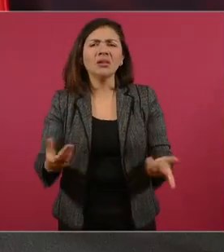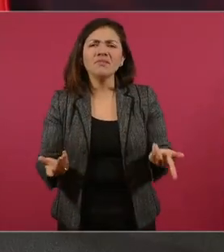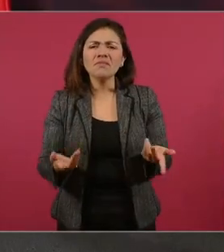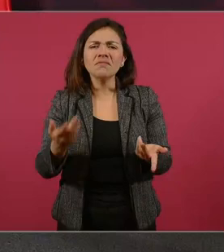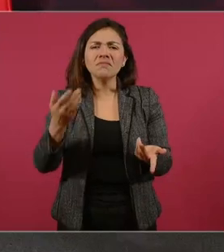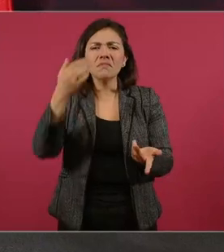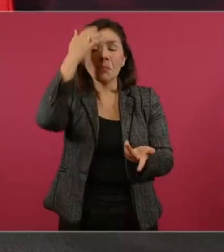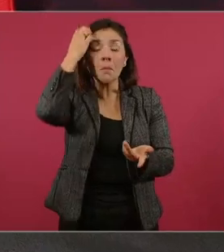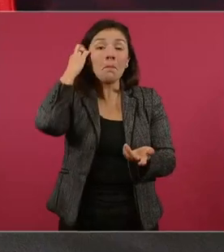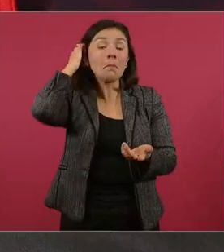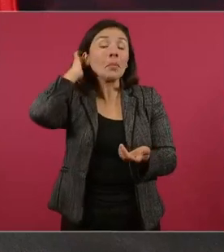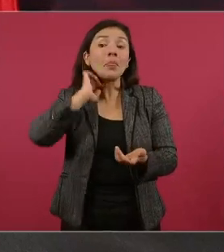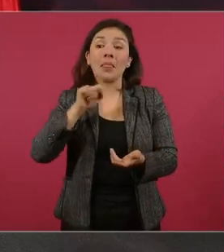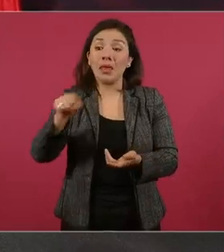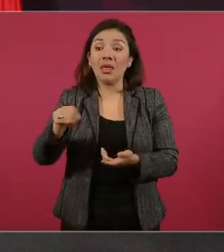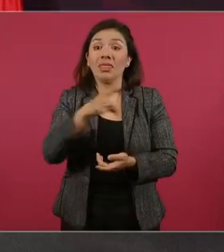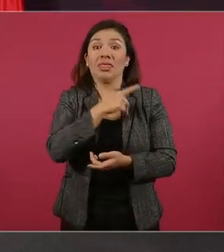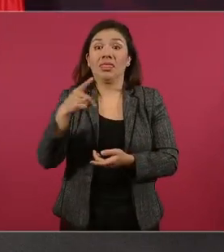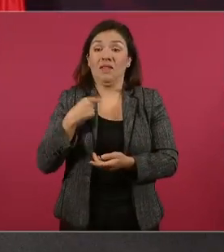Para que actúe